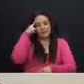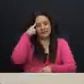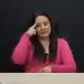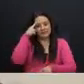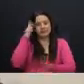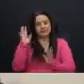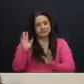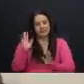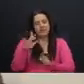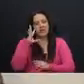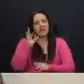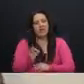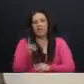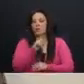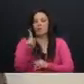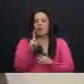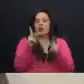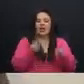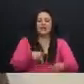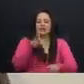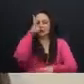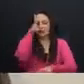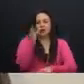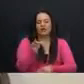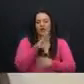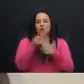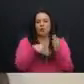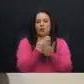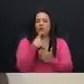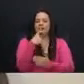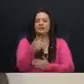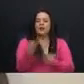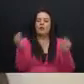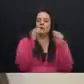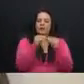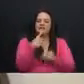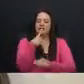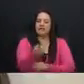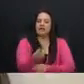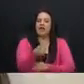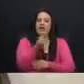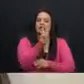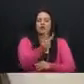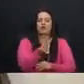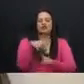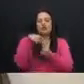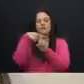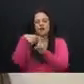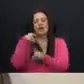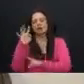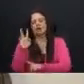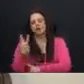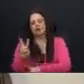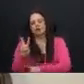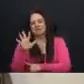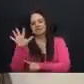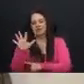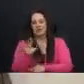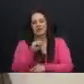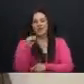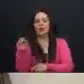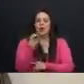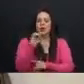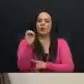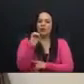gente ahora no se cree todo lo que le digan por más que le digan que dos más dos de cinco. Orwelliana es esa forma de hacer